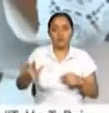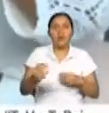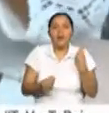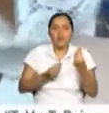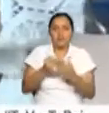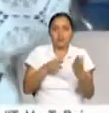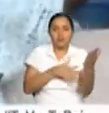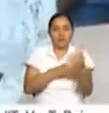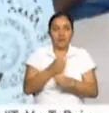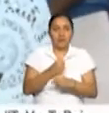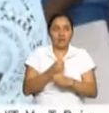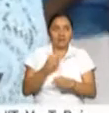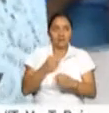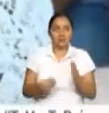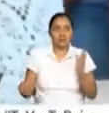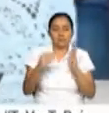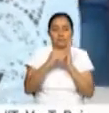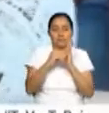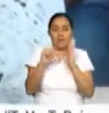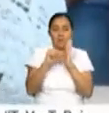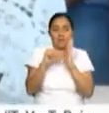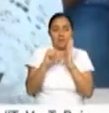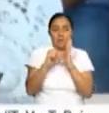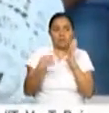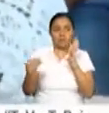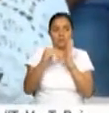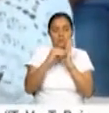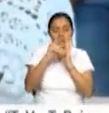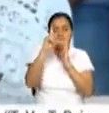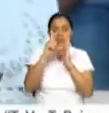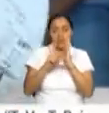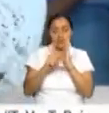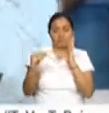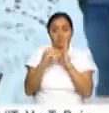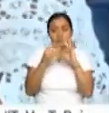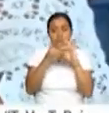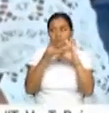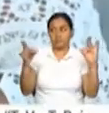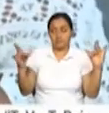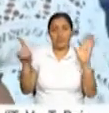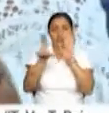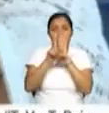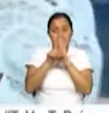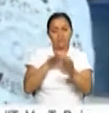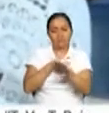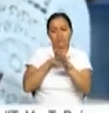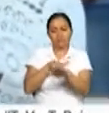el artículo o literal allí en la ley de pesca